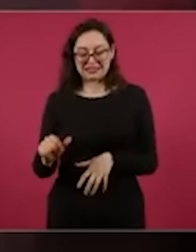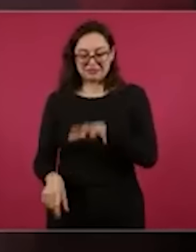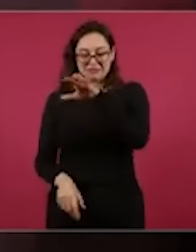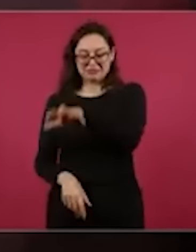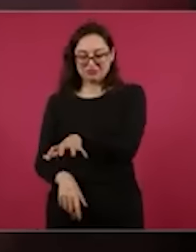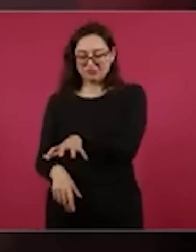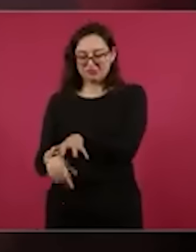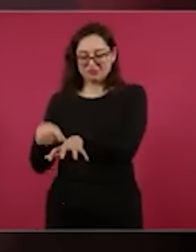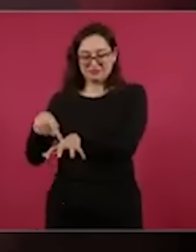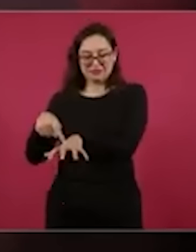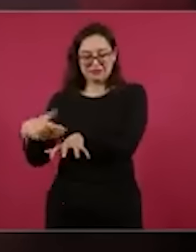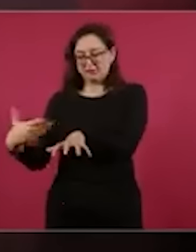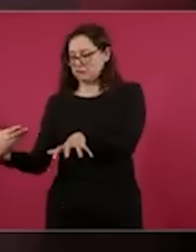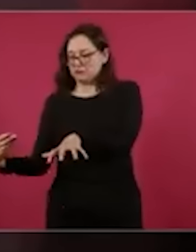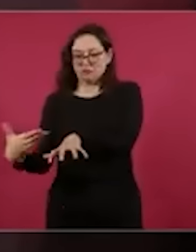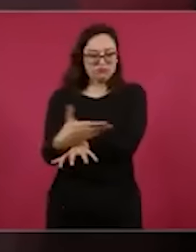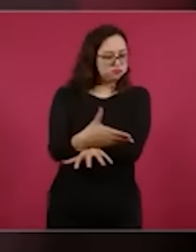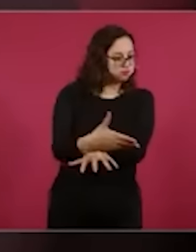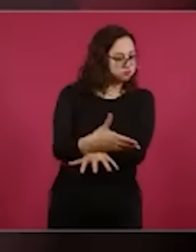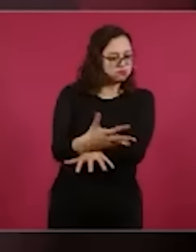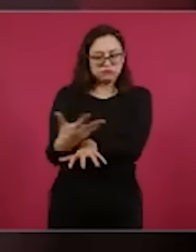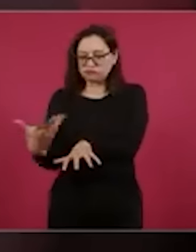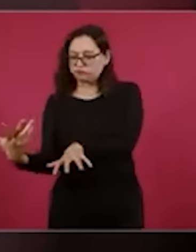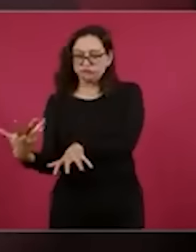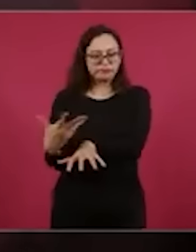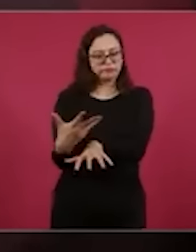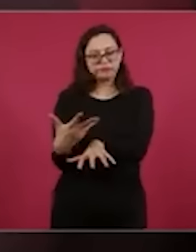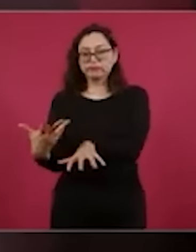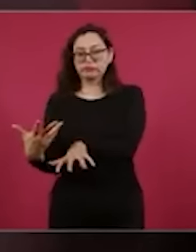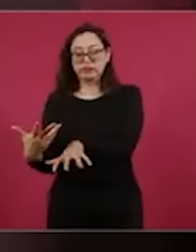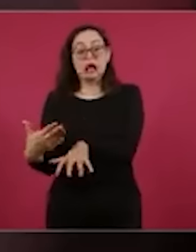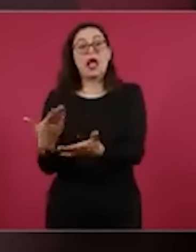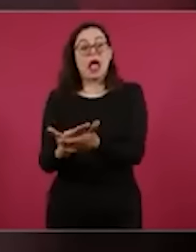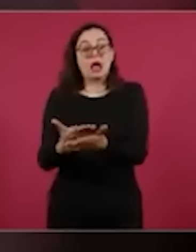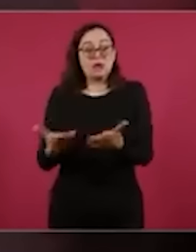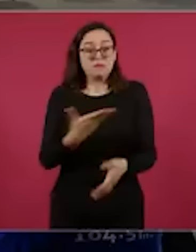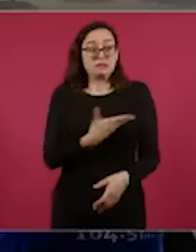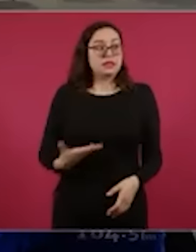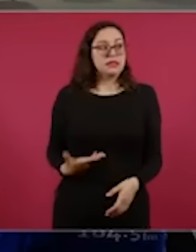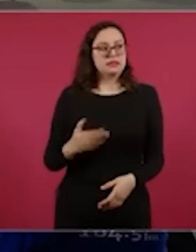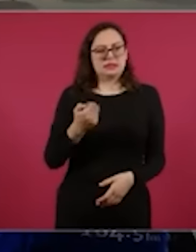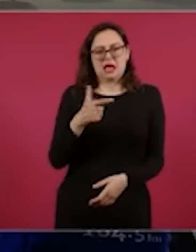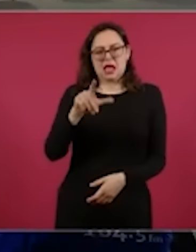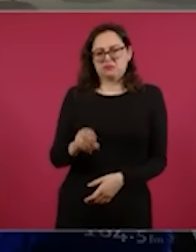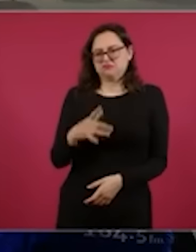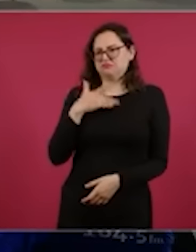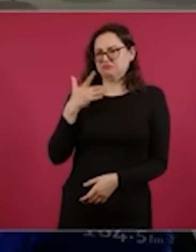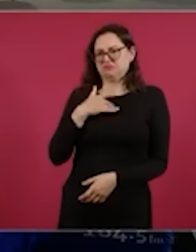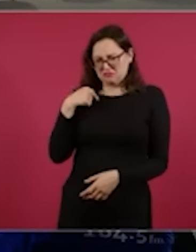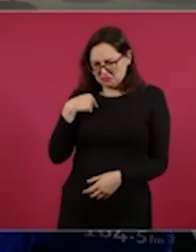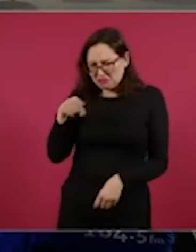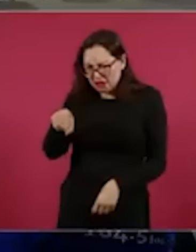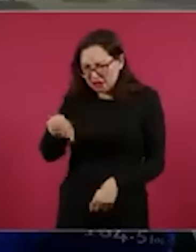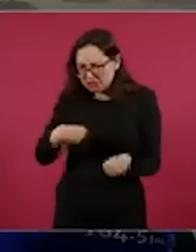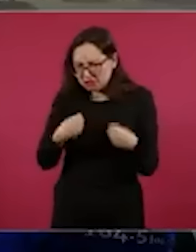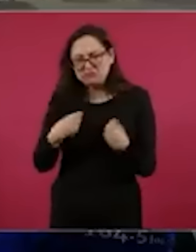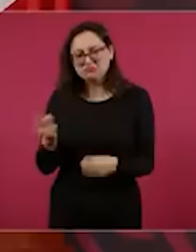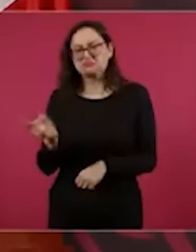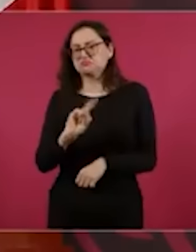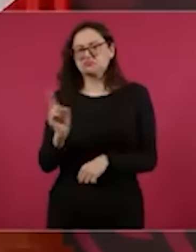ahí y abrirla a las culturas de México, a las culturas del mundo, esta compuerta